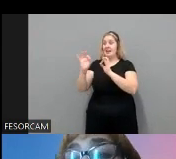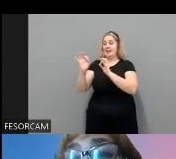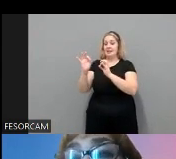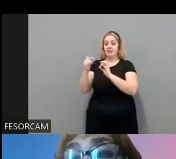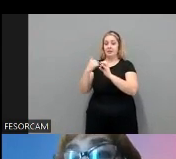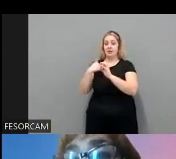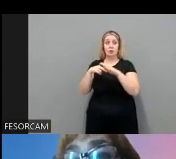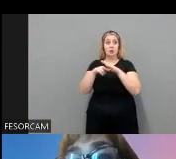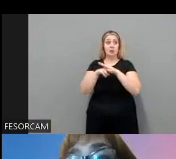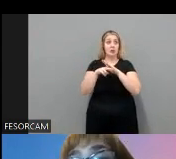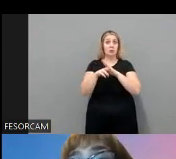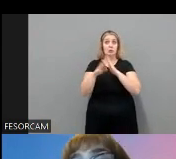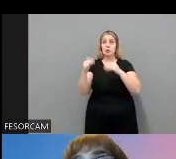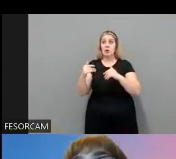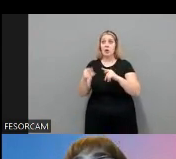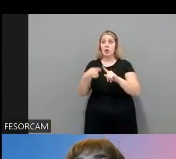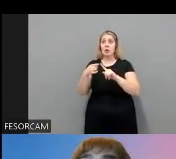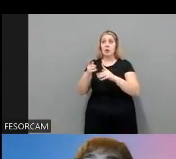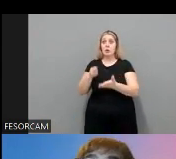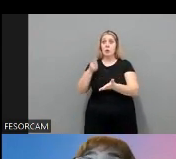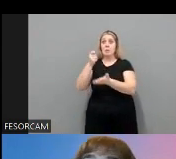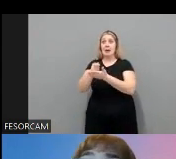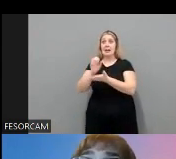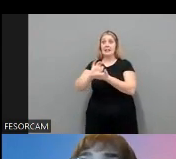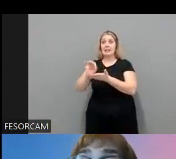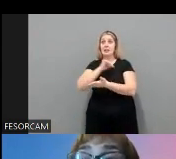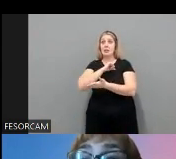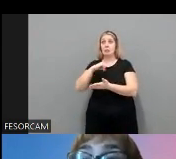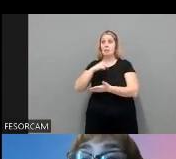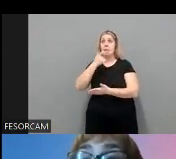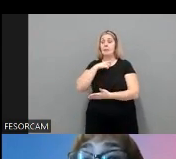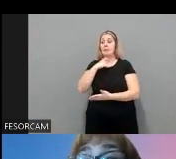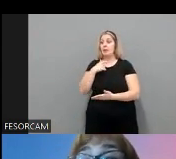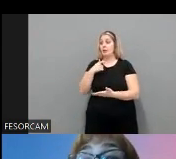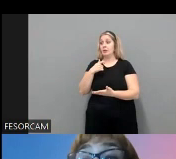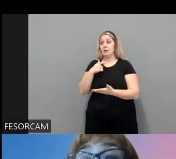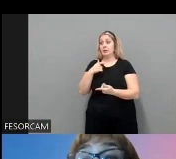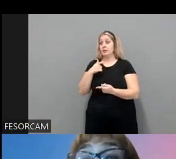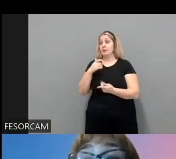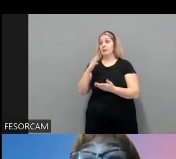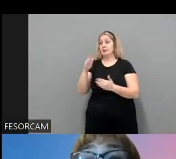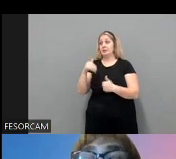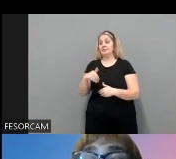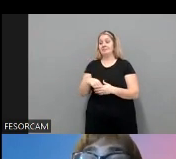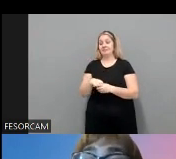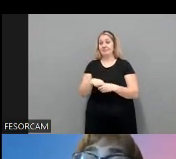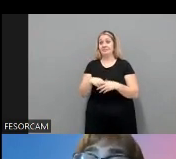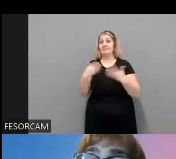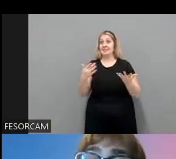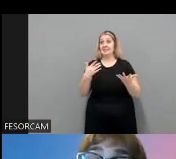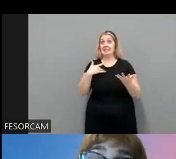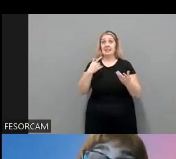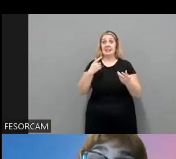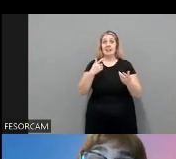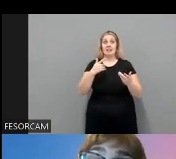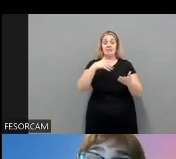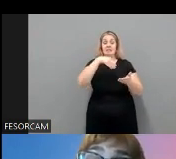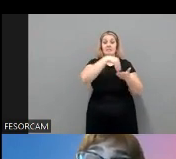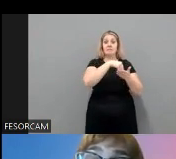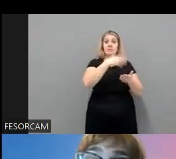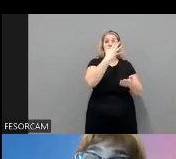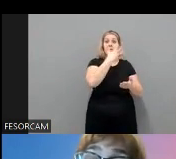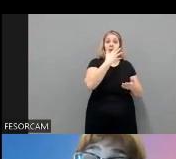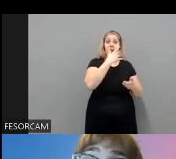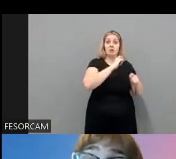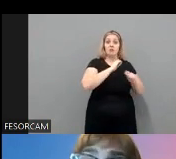tengo recursos, Ángeles, para luego pagar un servicio de logopedia, ¿no? Entonces, si no me lo proveen dentro de los colegios